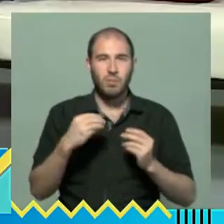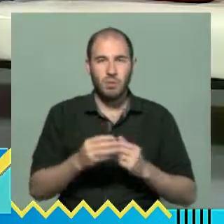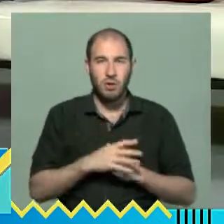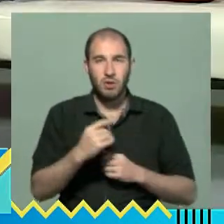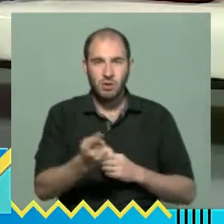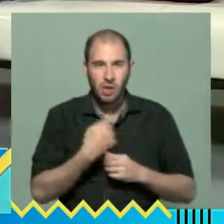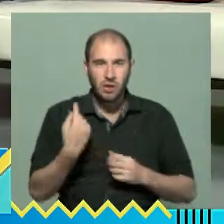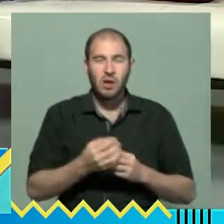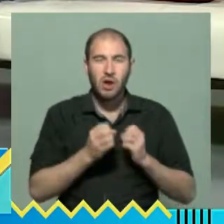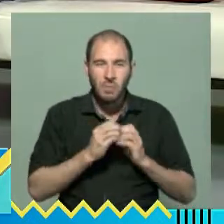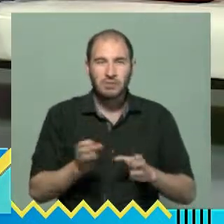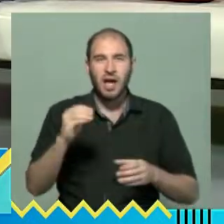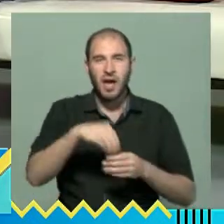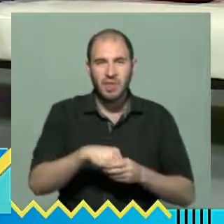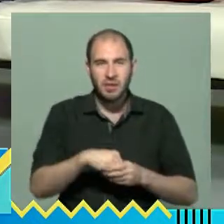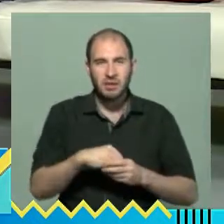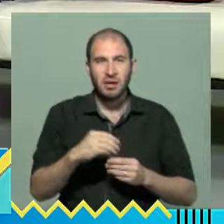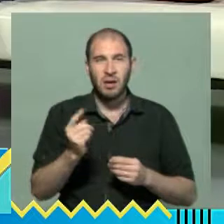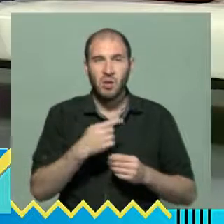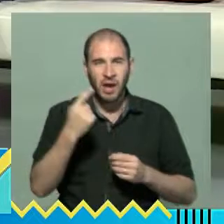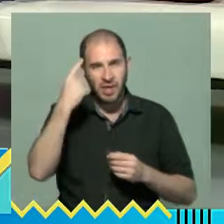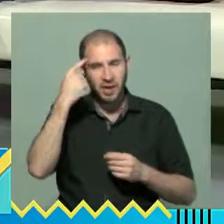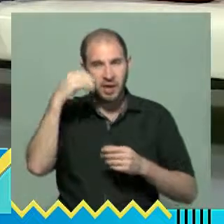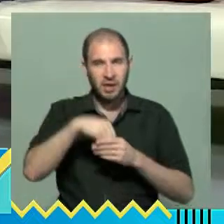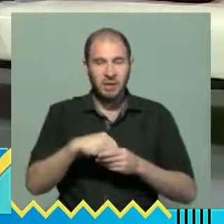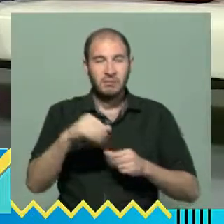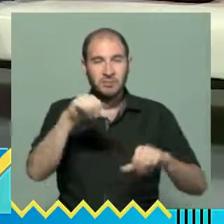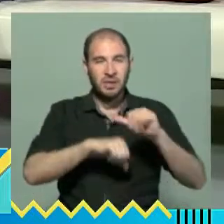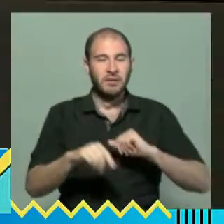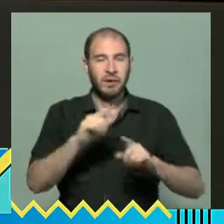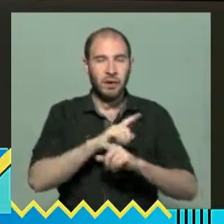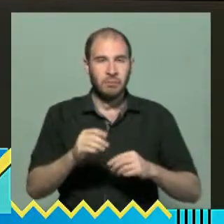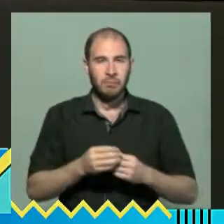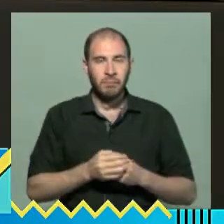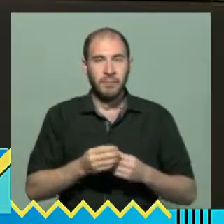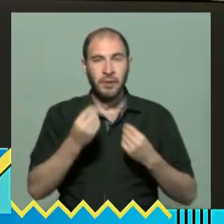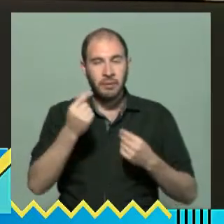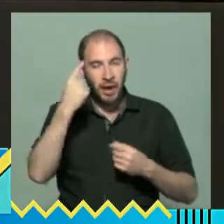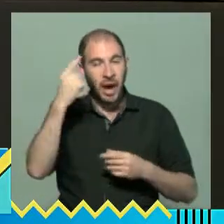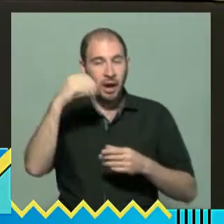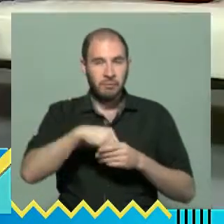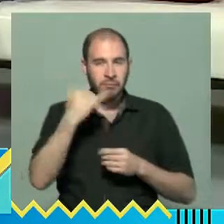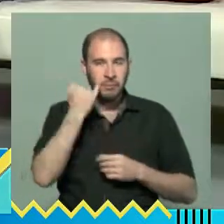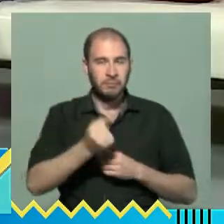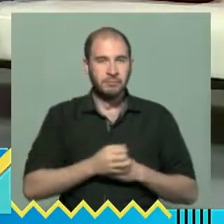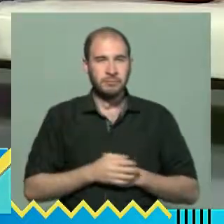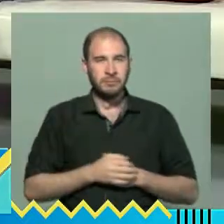lo podemos empezar a incorporar desde nuestros paradigmas, ¿no? Sin ser científicos, cómo uno tiene un paradigma incorporado.